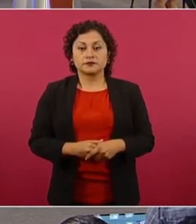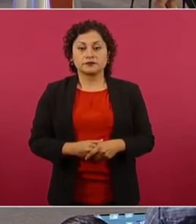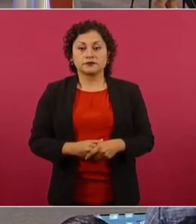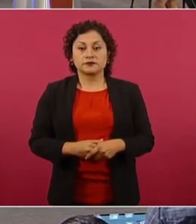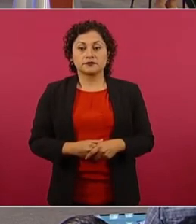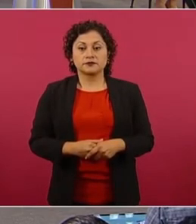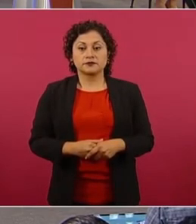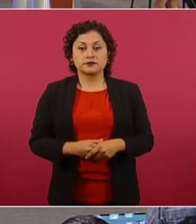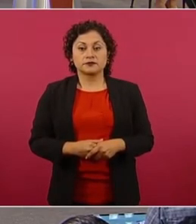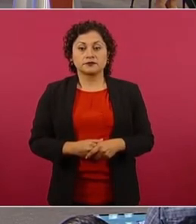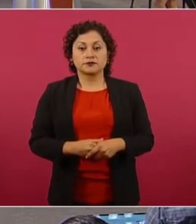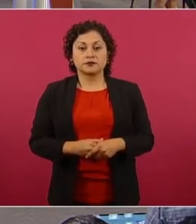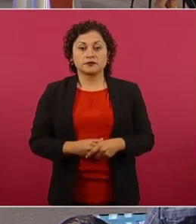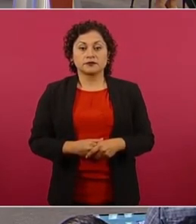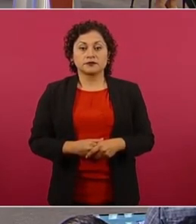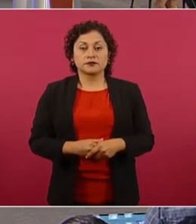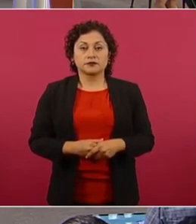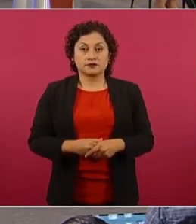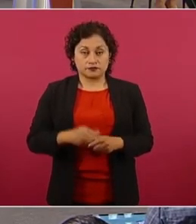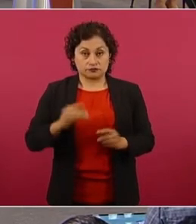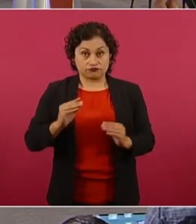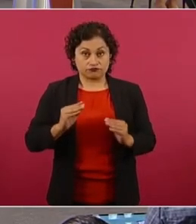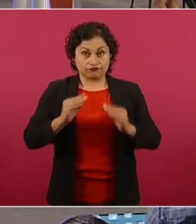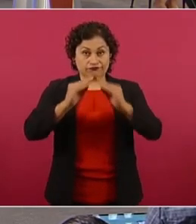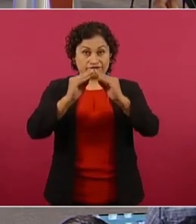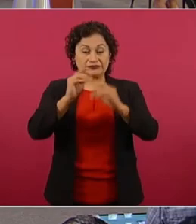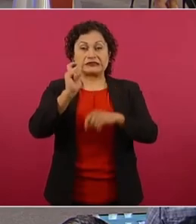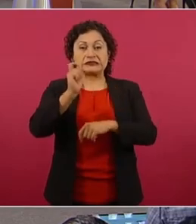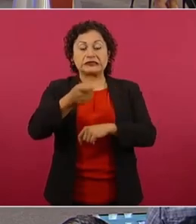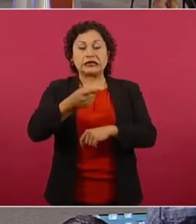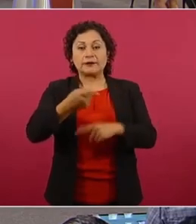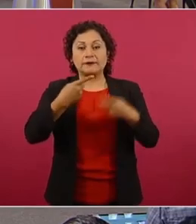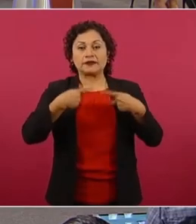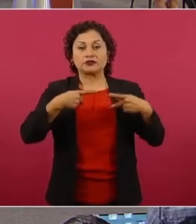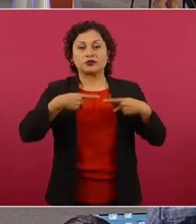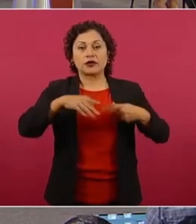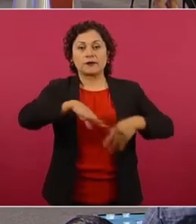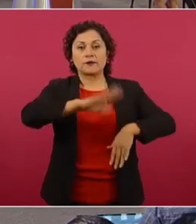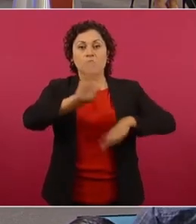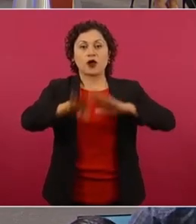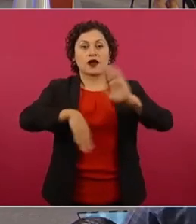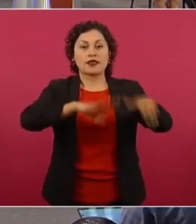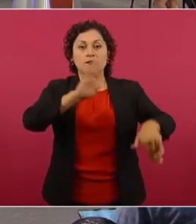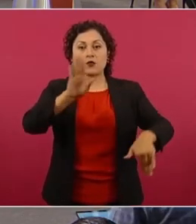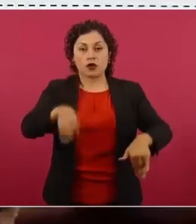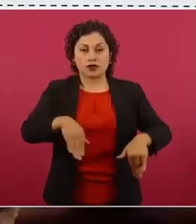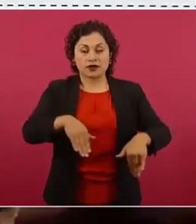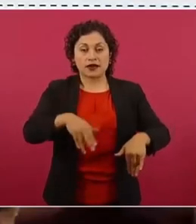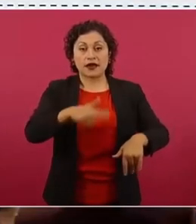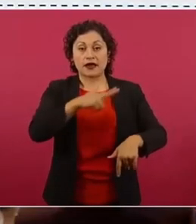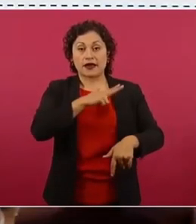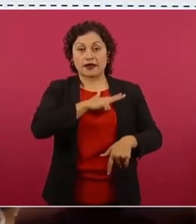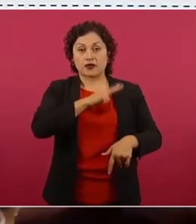estos son los fallecidos, más fallecidos que heridos y